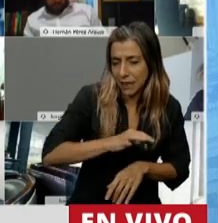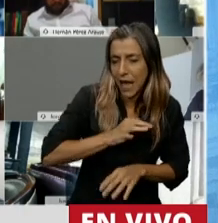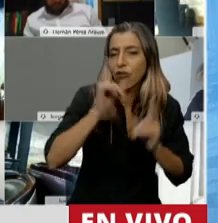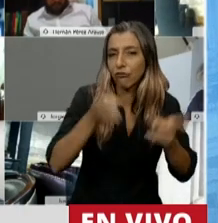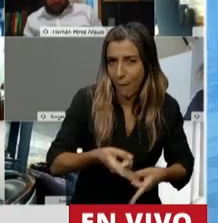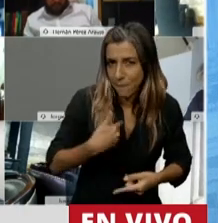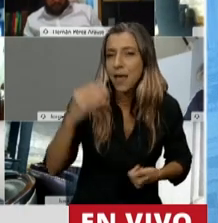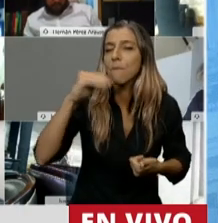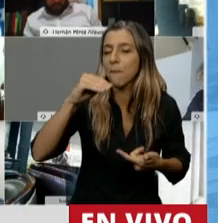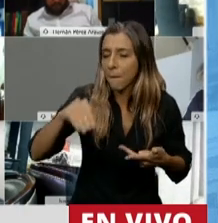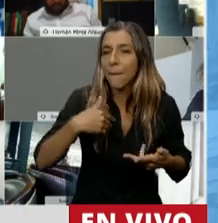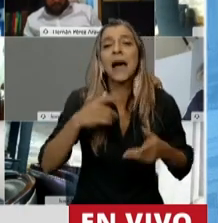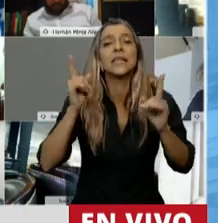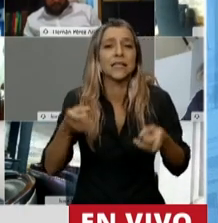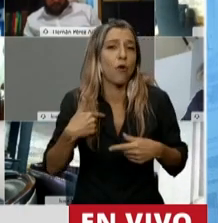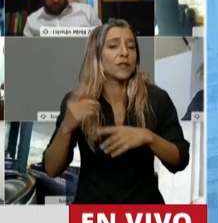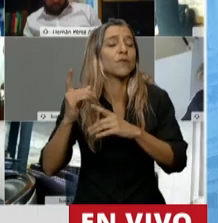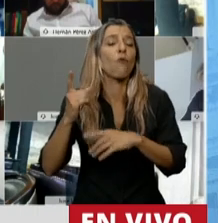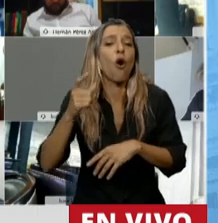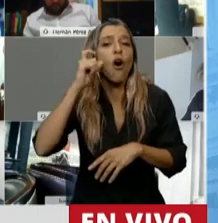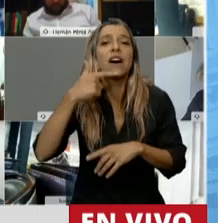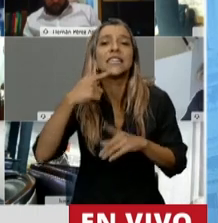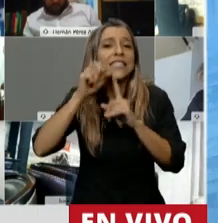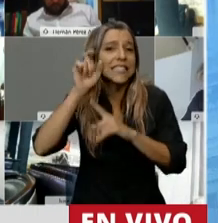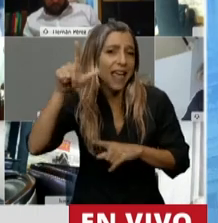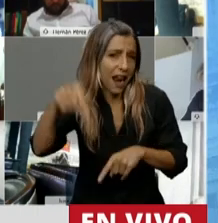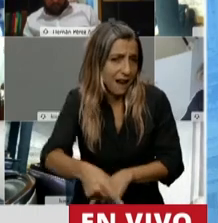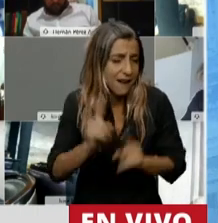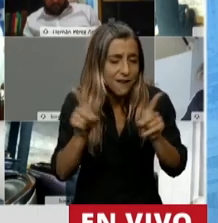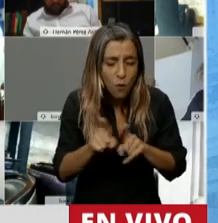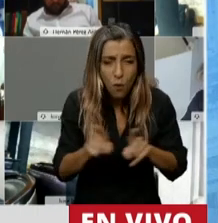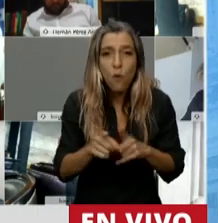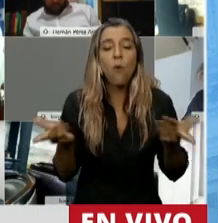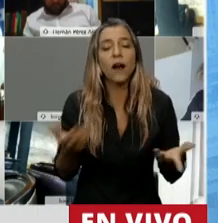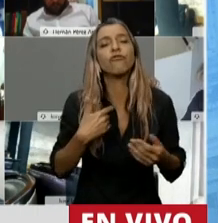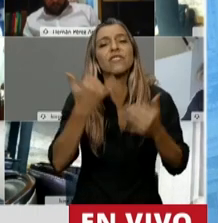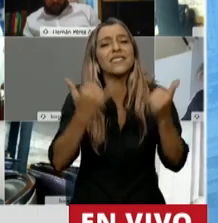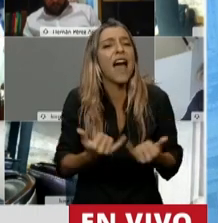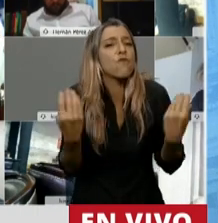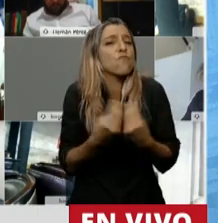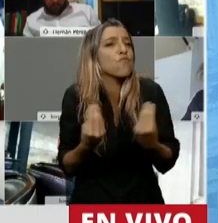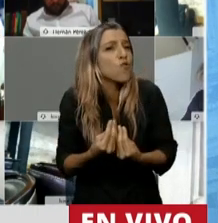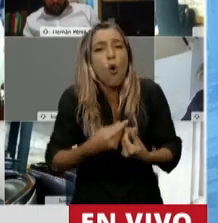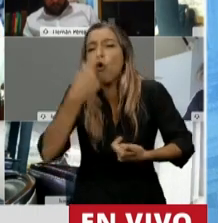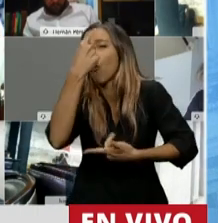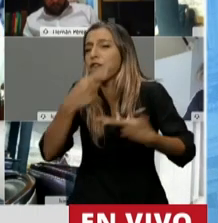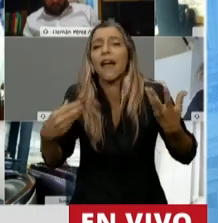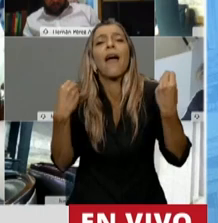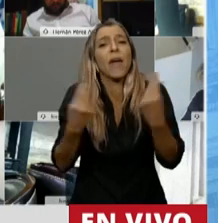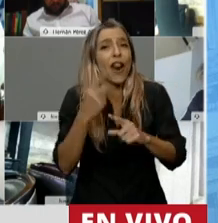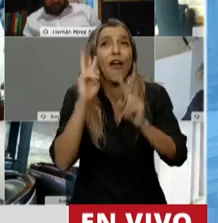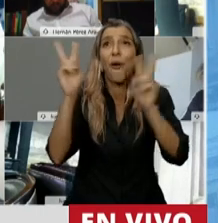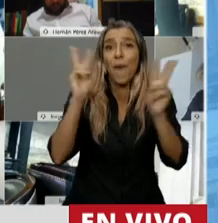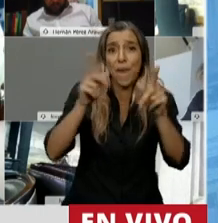Esquel. Y hay algo que es insoslayable y que todos lo comentan, que son, de vuelta, esos pibes y esas pibas, les